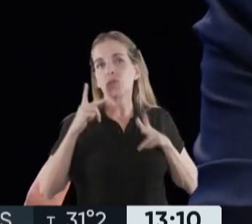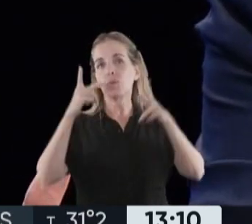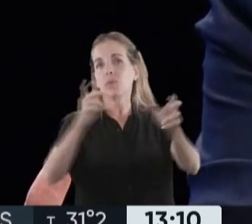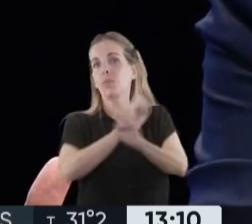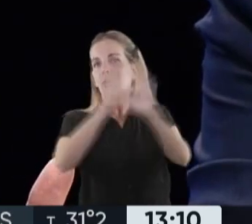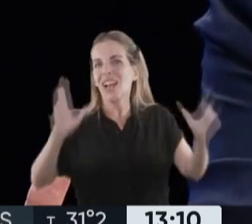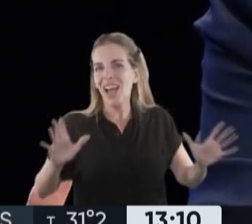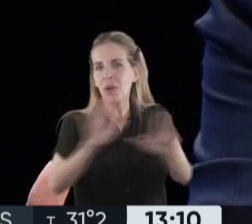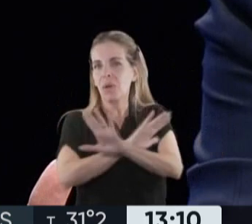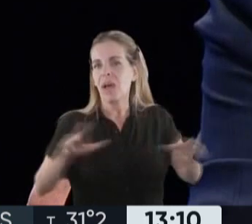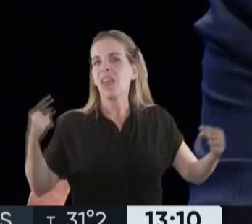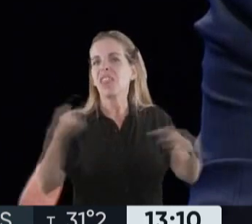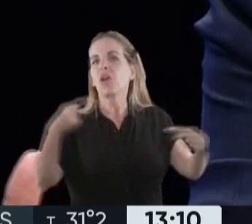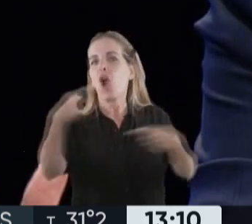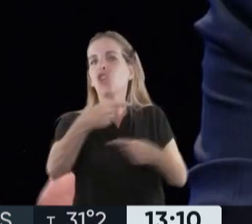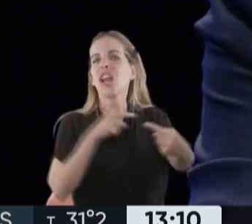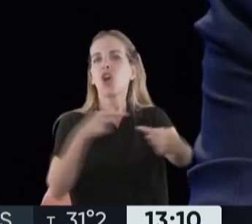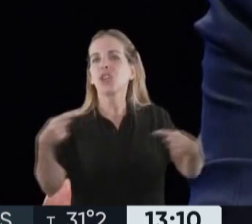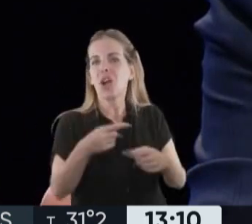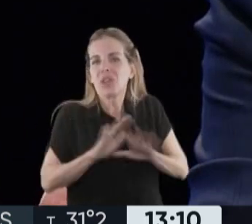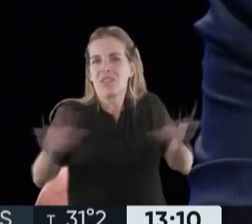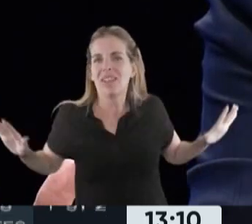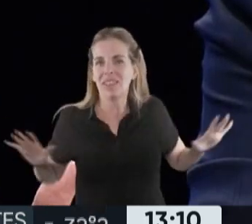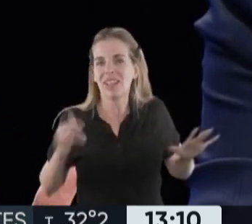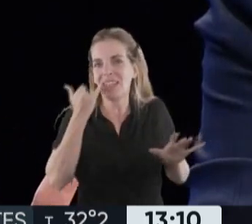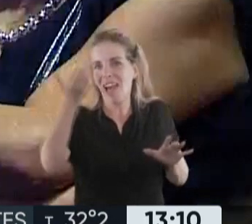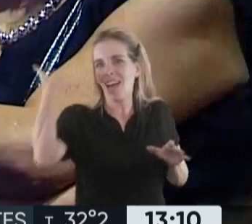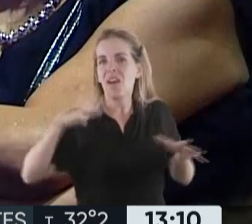más. No nos dimos cuenta de lo que pasó.